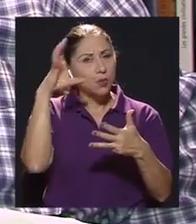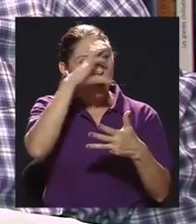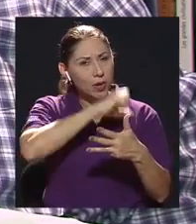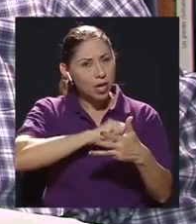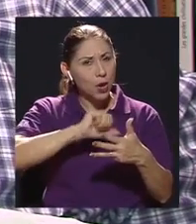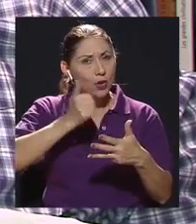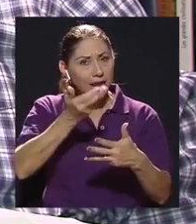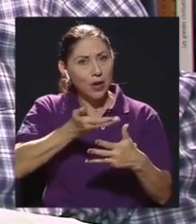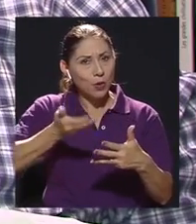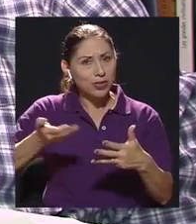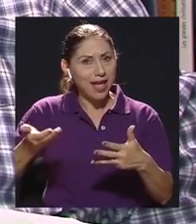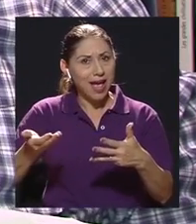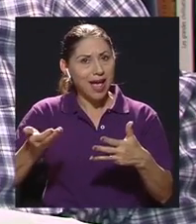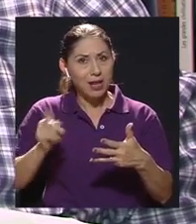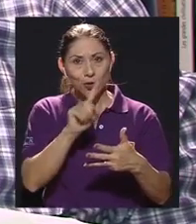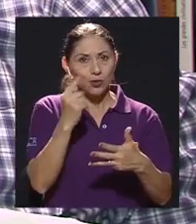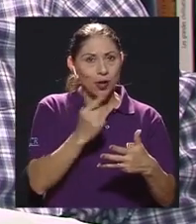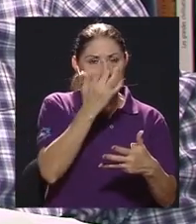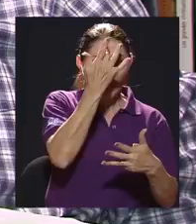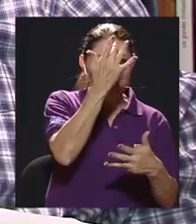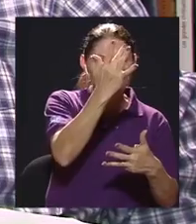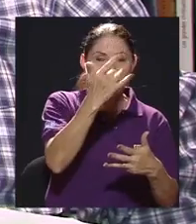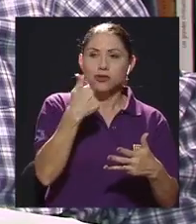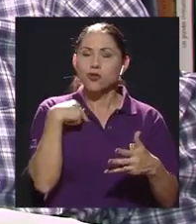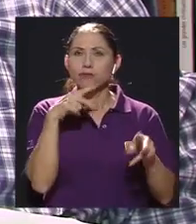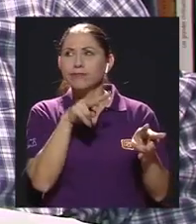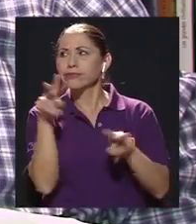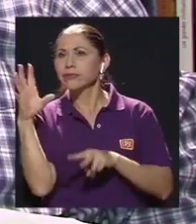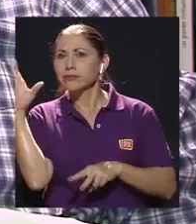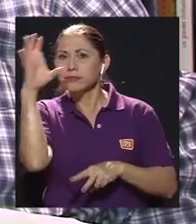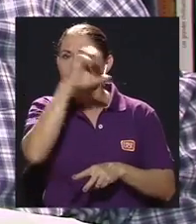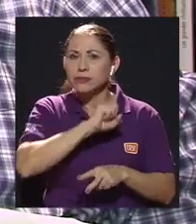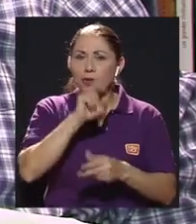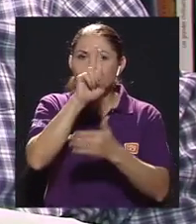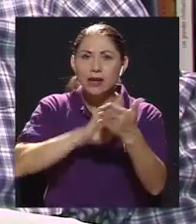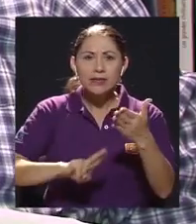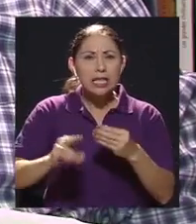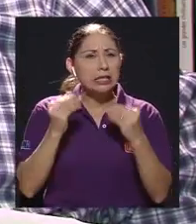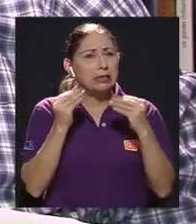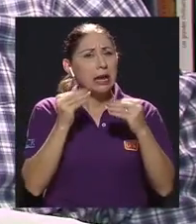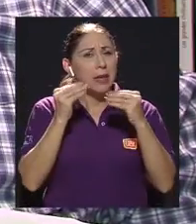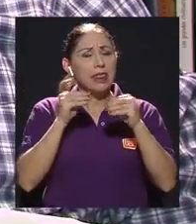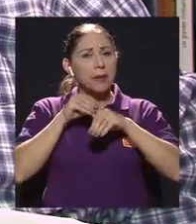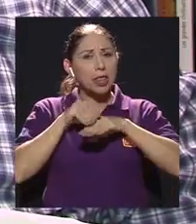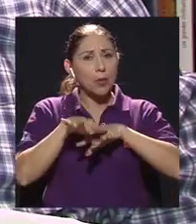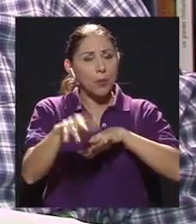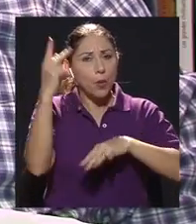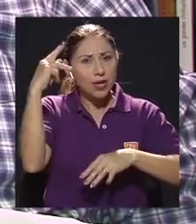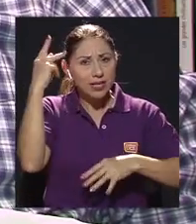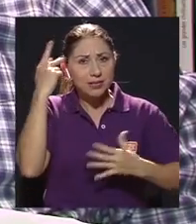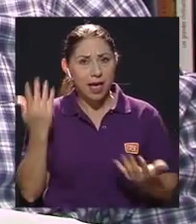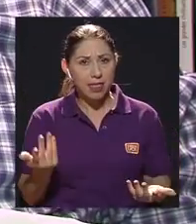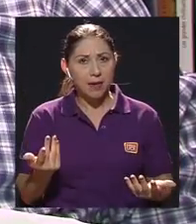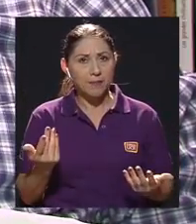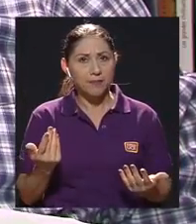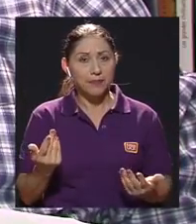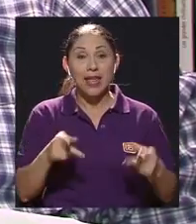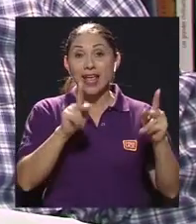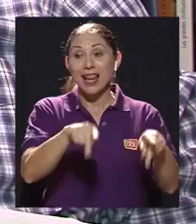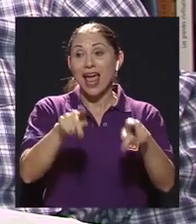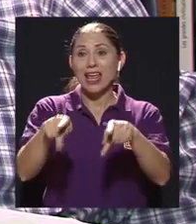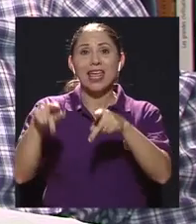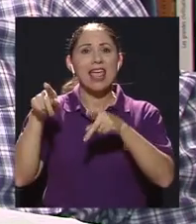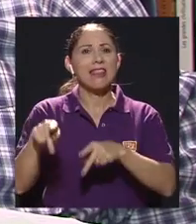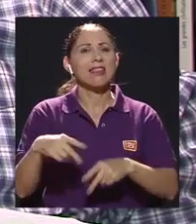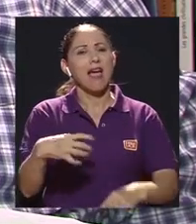aparte de la cuestión intelectual, descubrí una universidad tremendamente politizada, y la gente